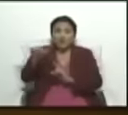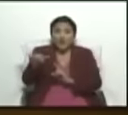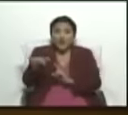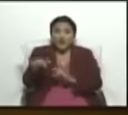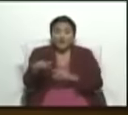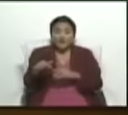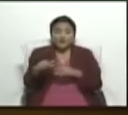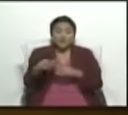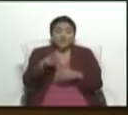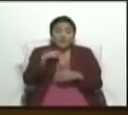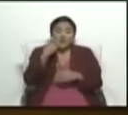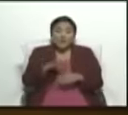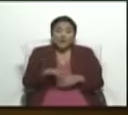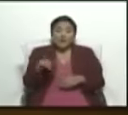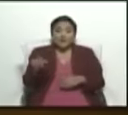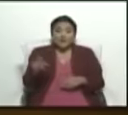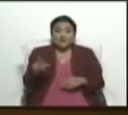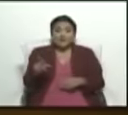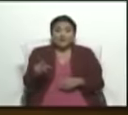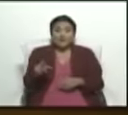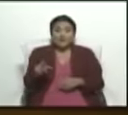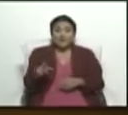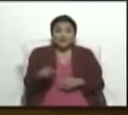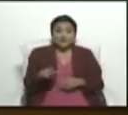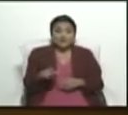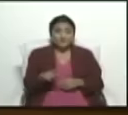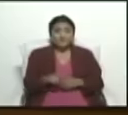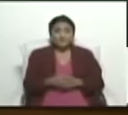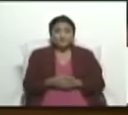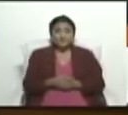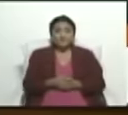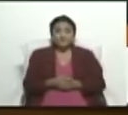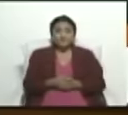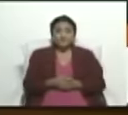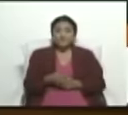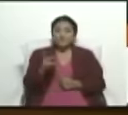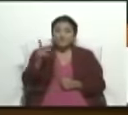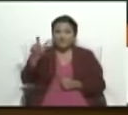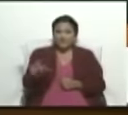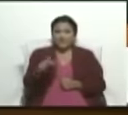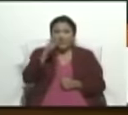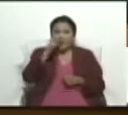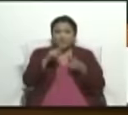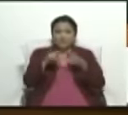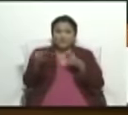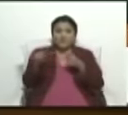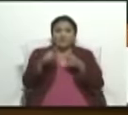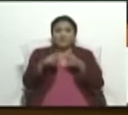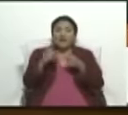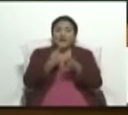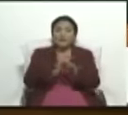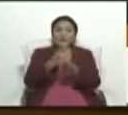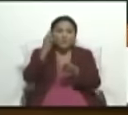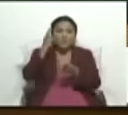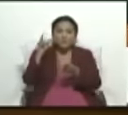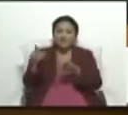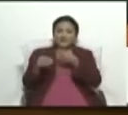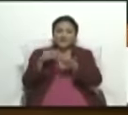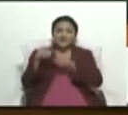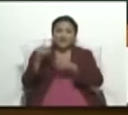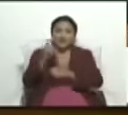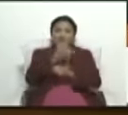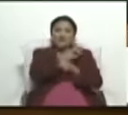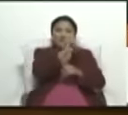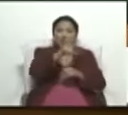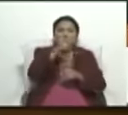extrañamente, lo que este sujeto que vamos a ver a continuación junto a su hermana Natalia hizo. Yo quiero